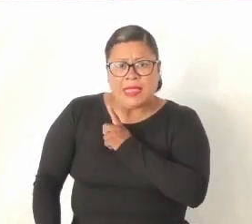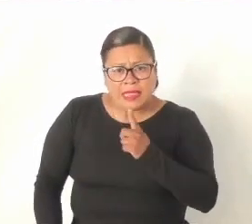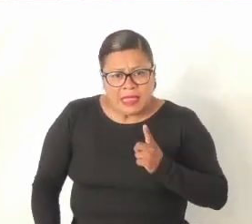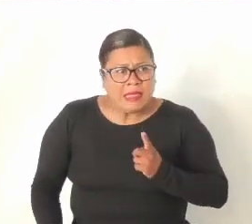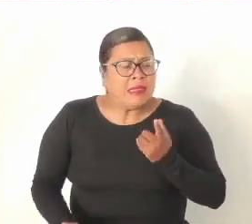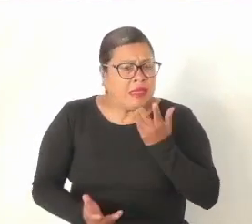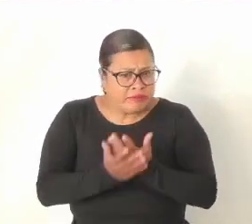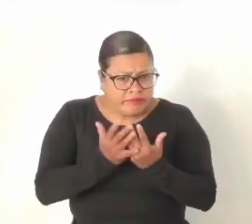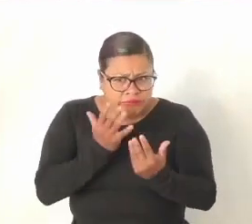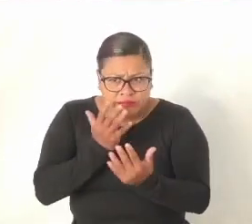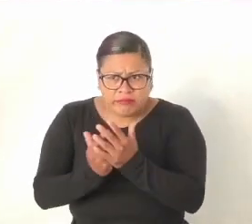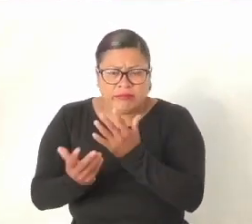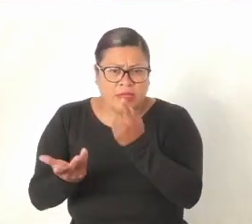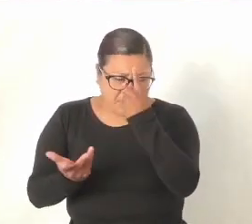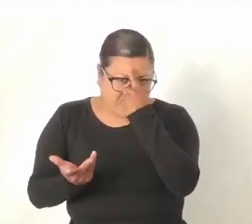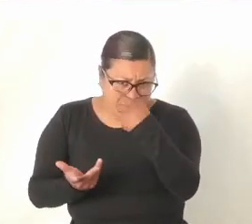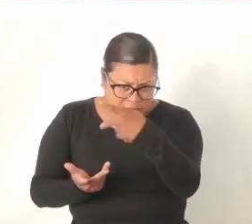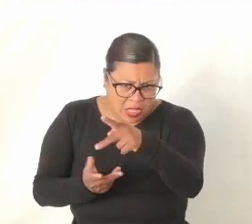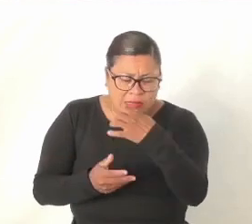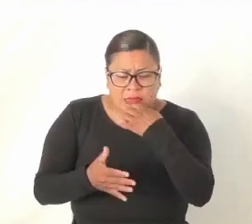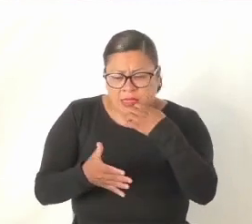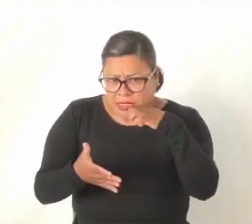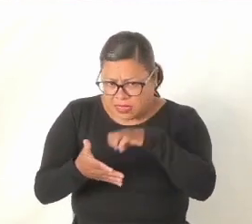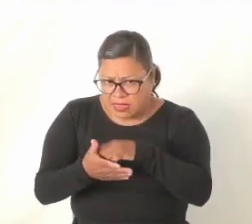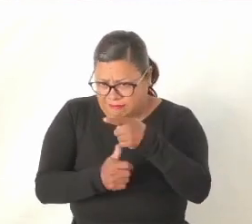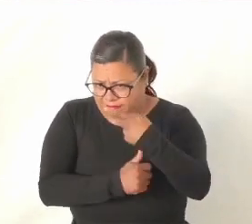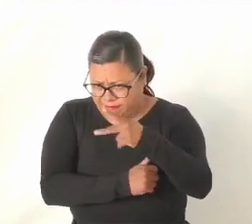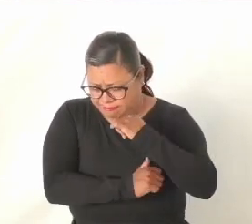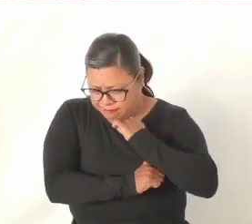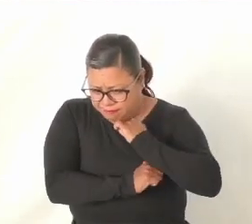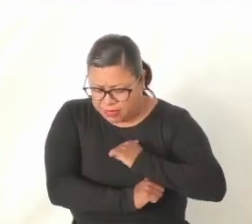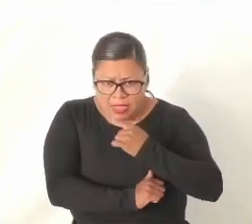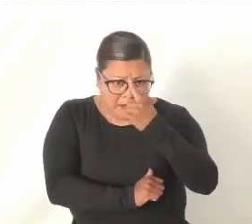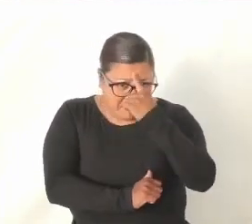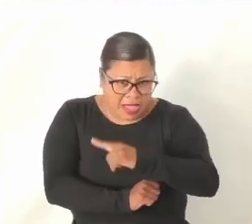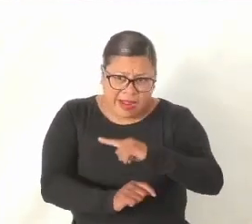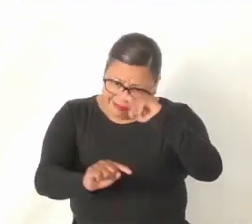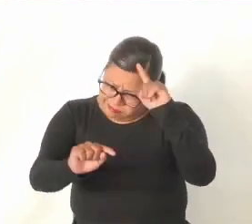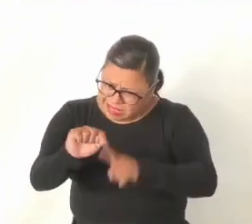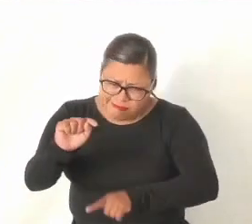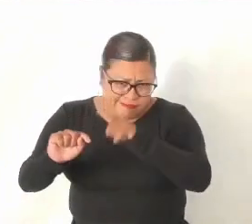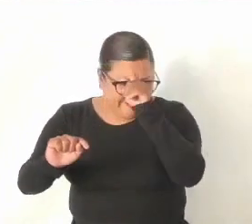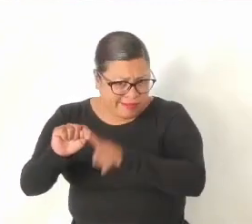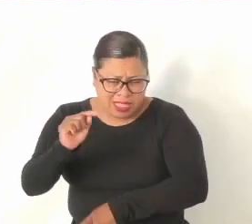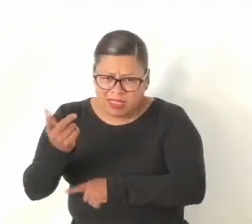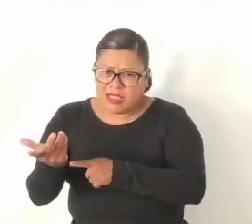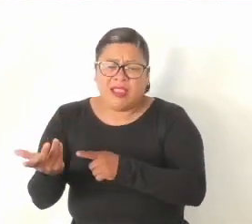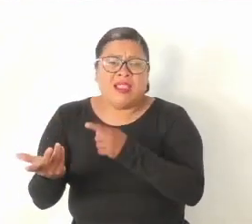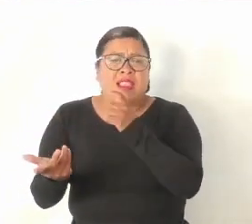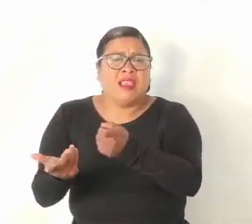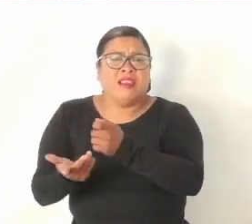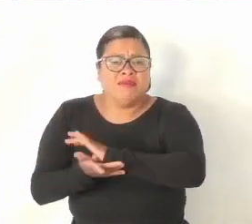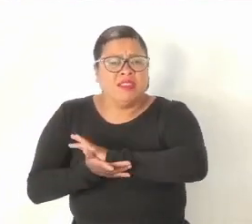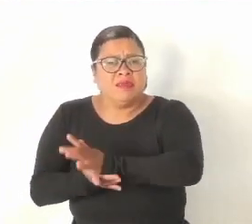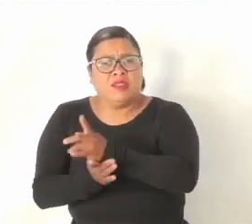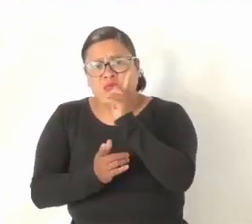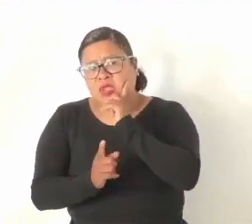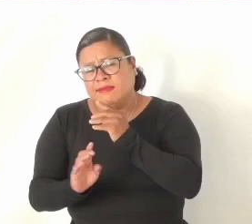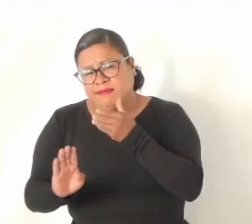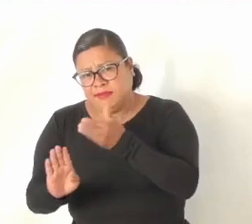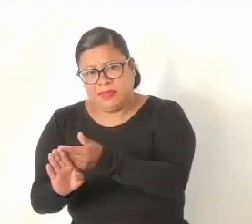acciones por esta secretaría respecto a la lucha contra la violencia de género por ello es importante